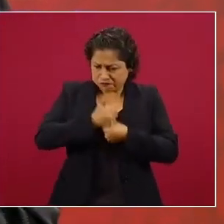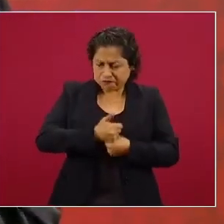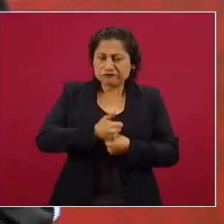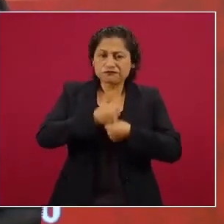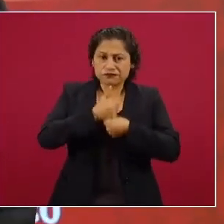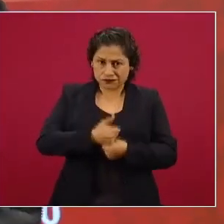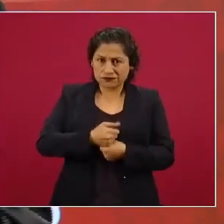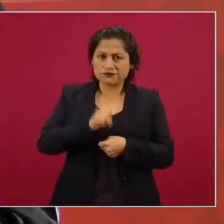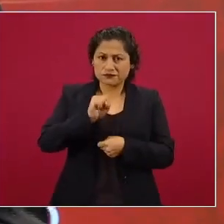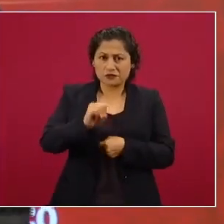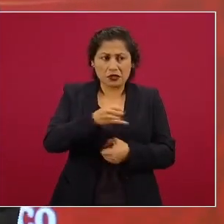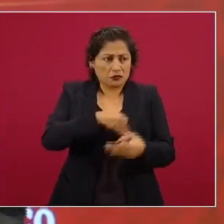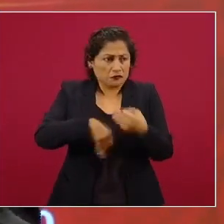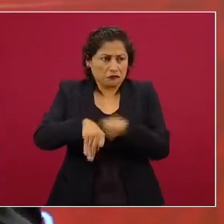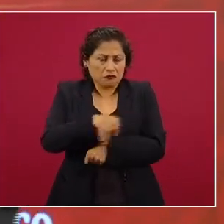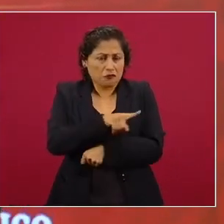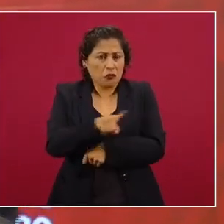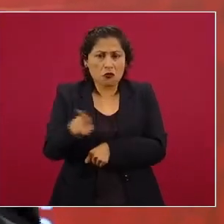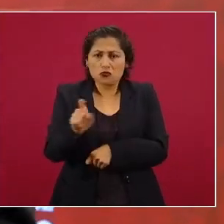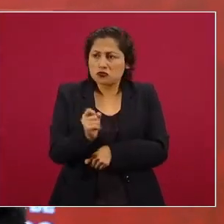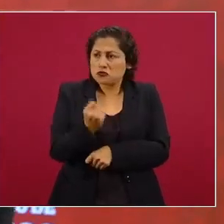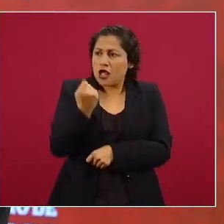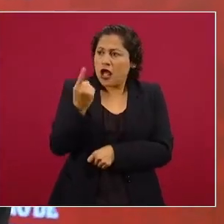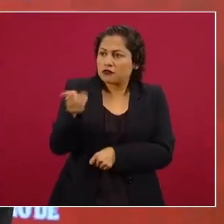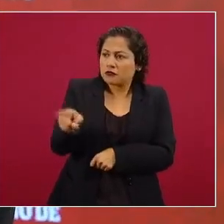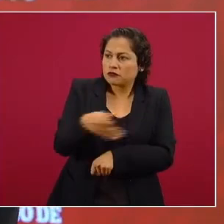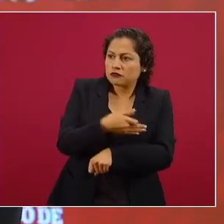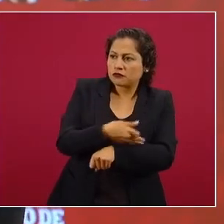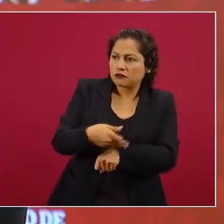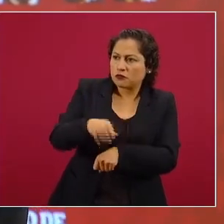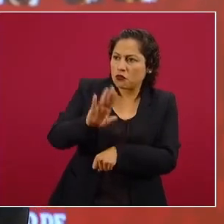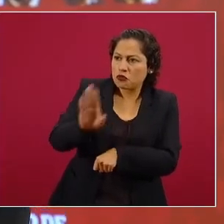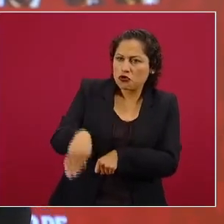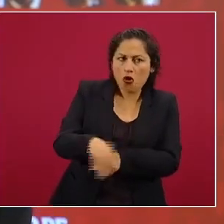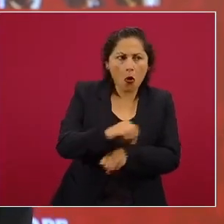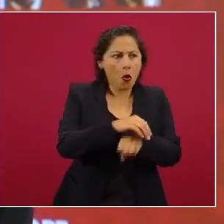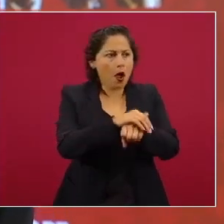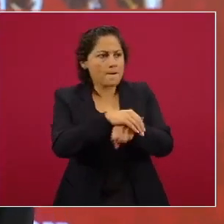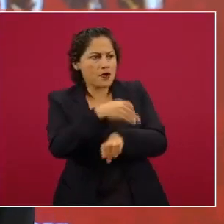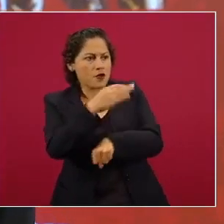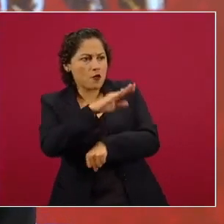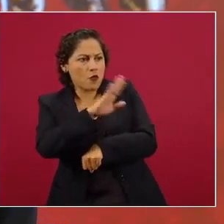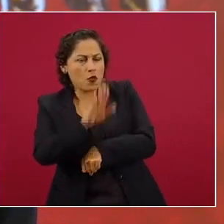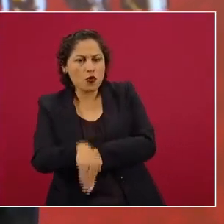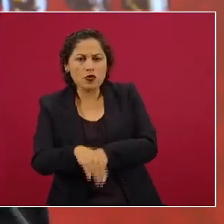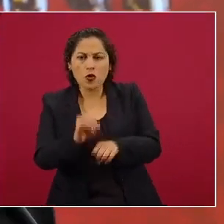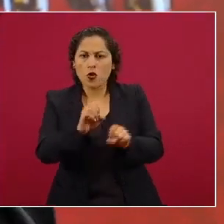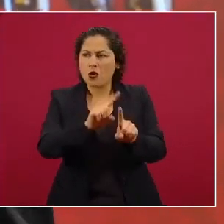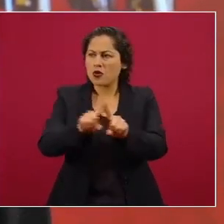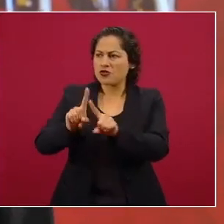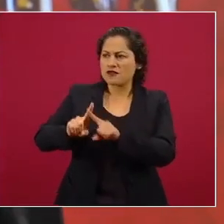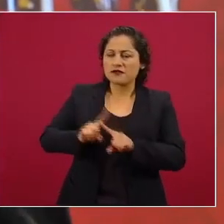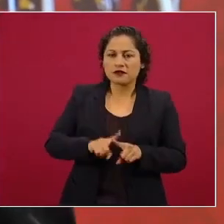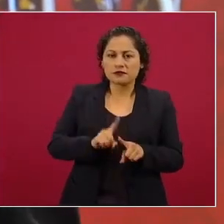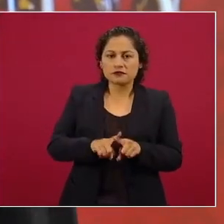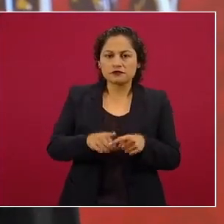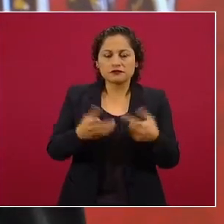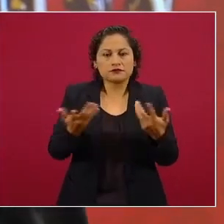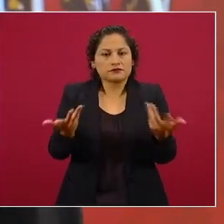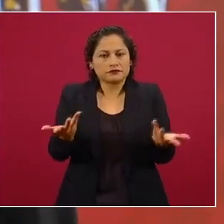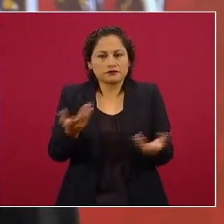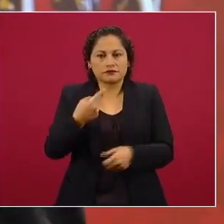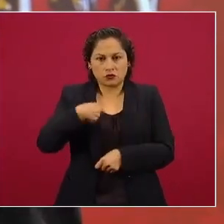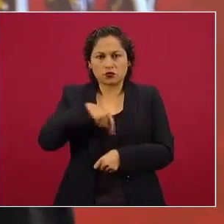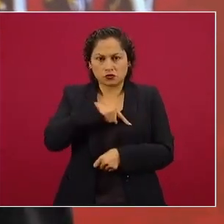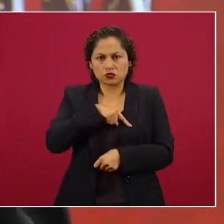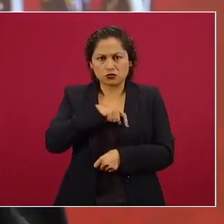personas que han perdido la vida, o sabemos de personas que han perdido la vida, y estamos haciendo todo